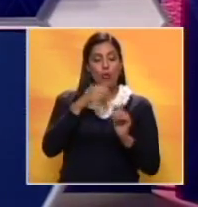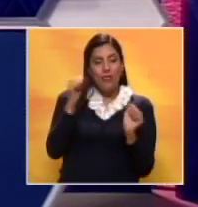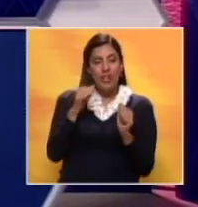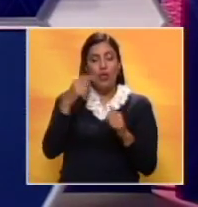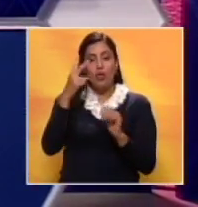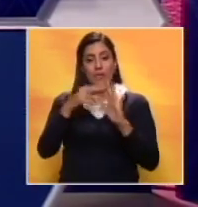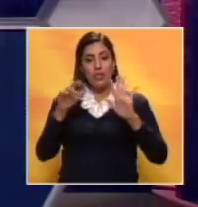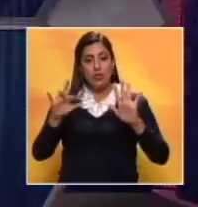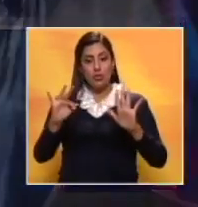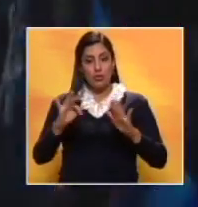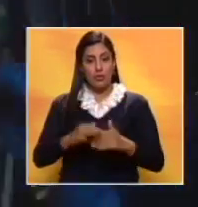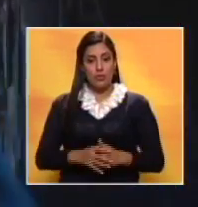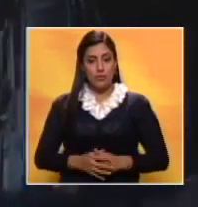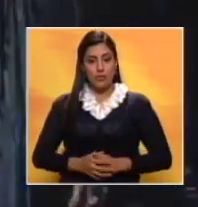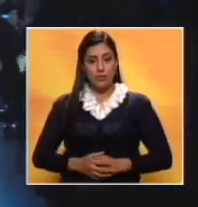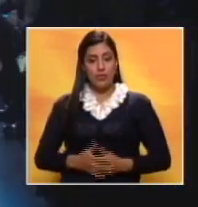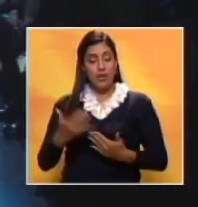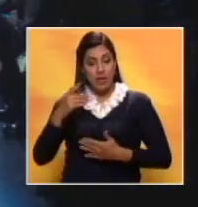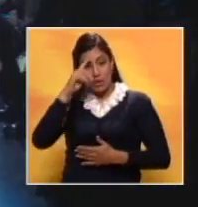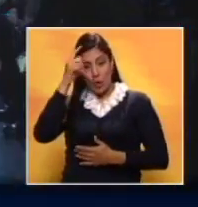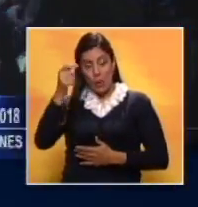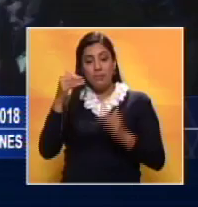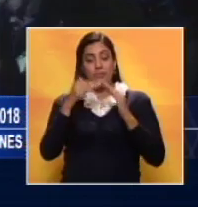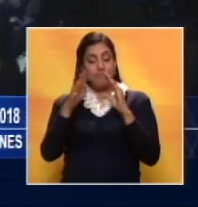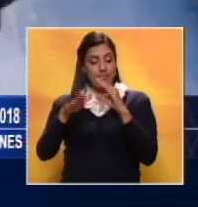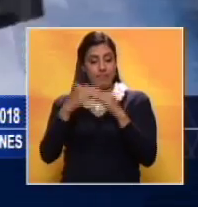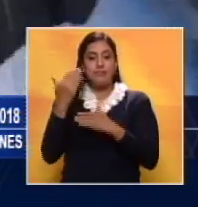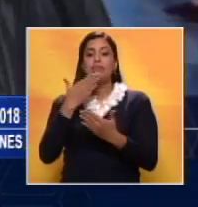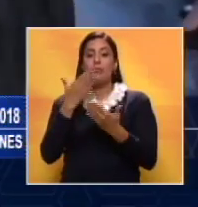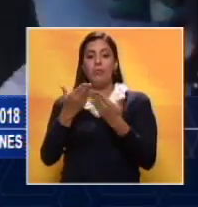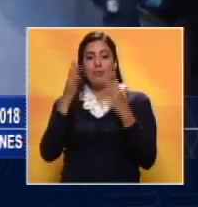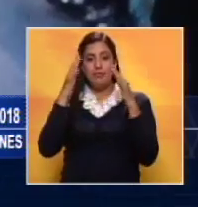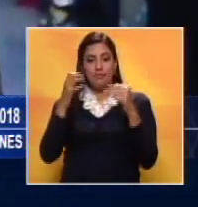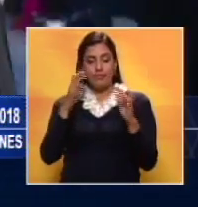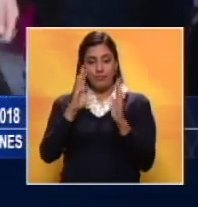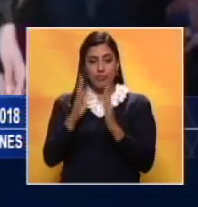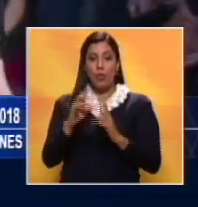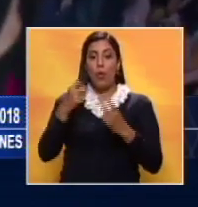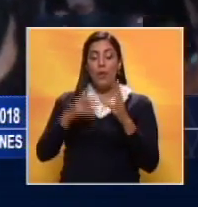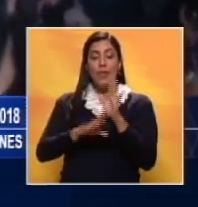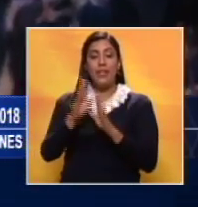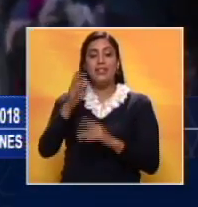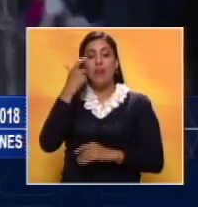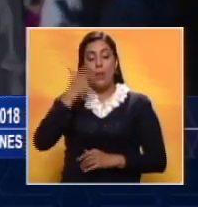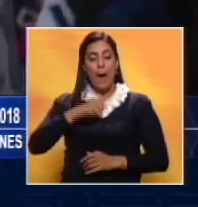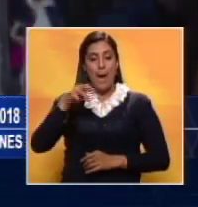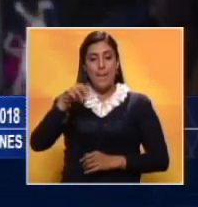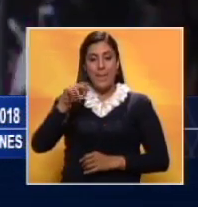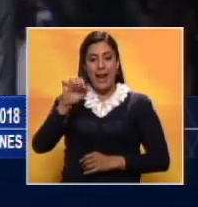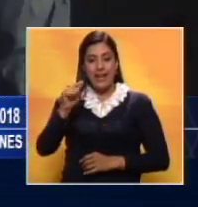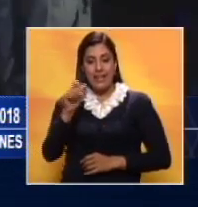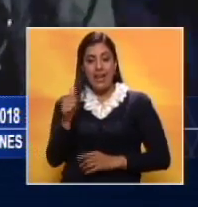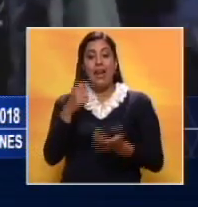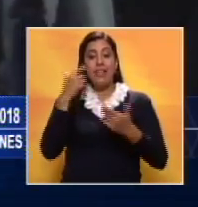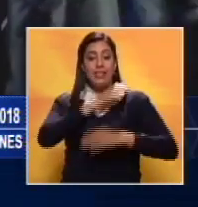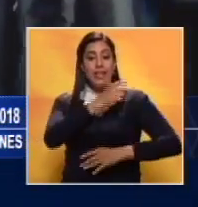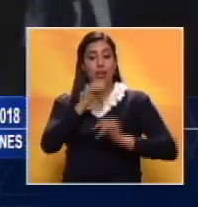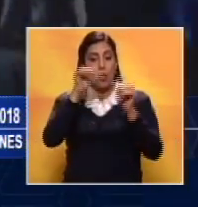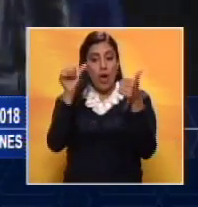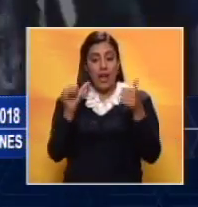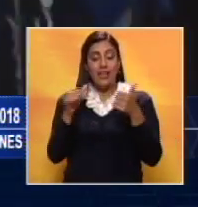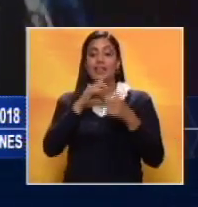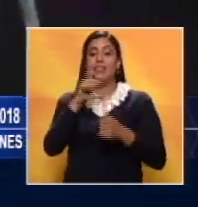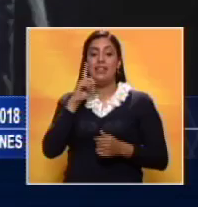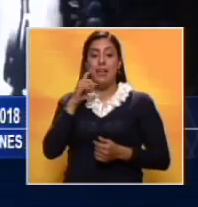Otoño-Invierno 2018. La reconocida casa de moda presenta su línea Pret-a-Porter desarrollada por María Grazia Chiuri, directora artística de